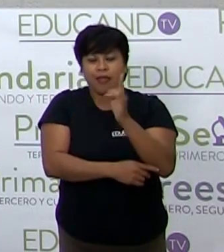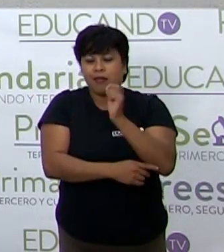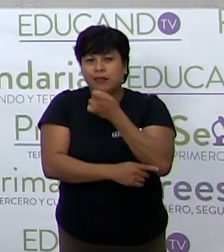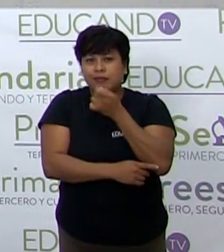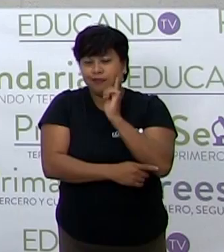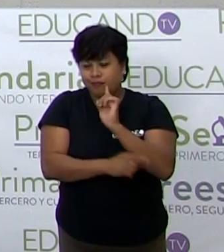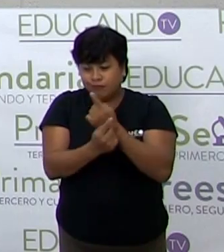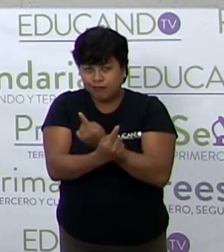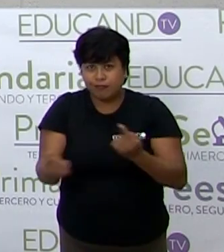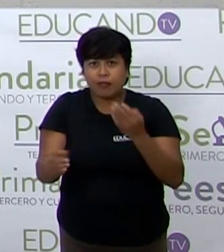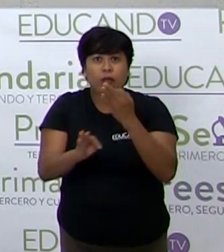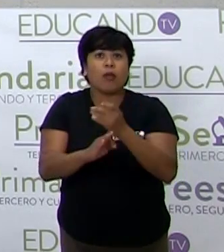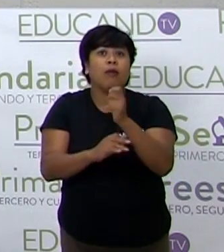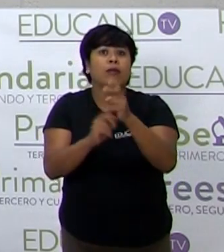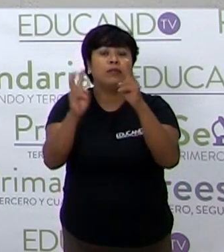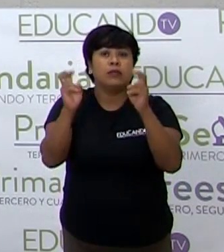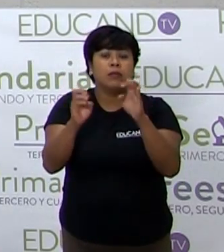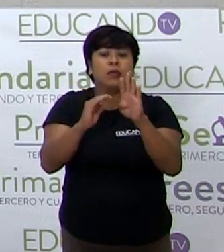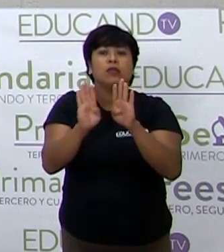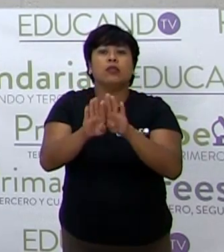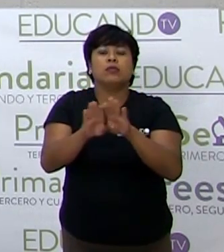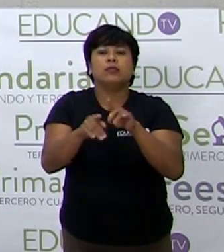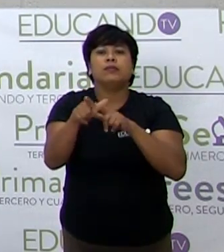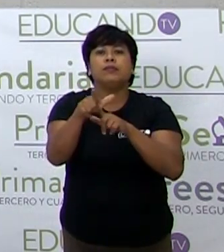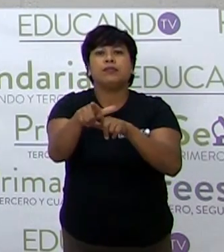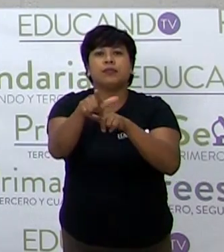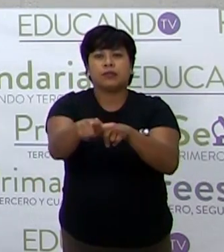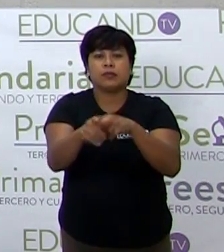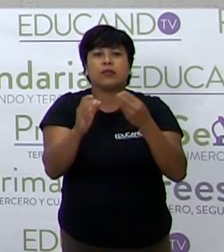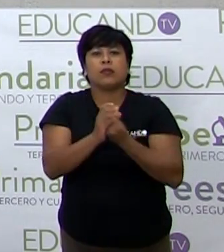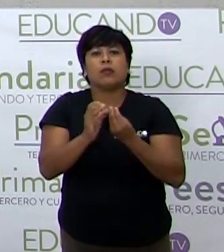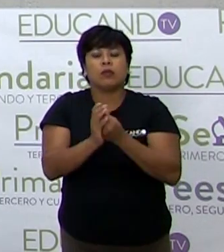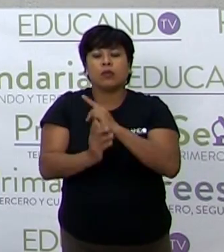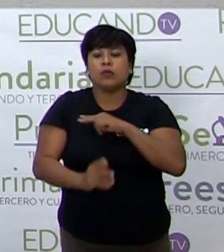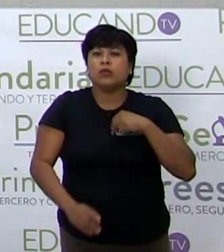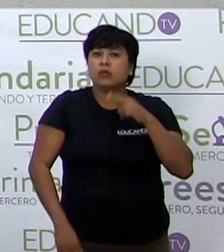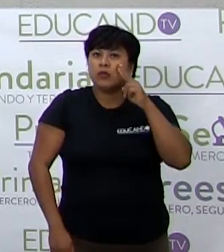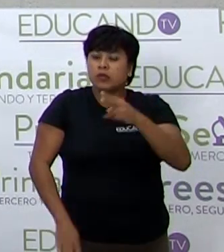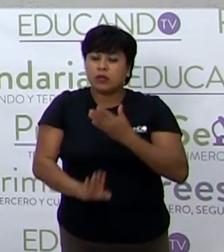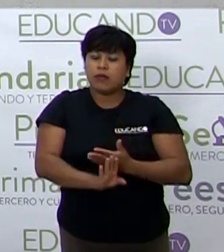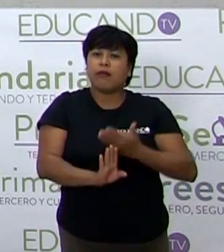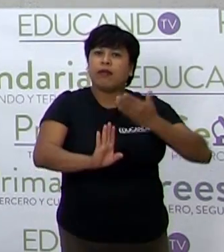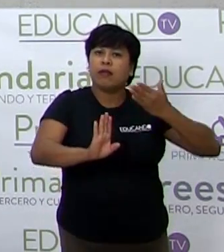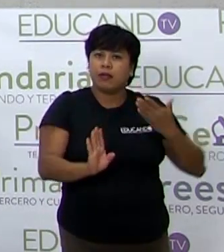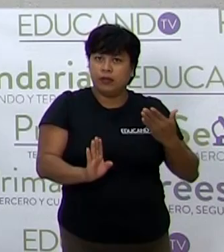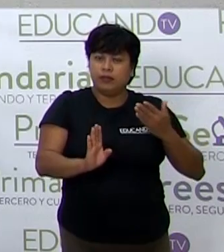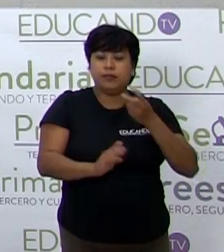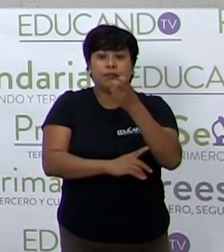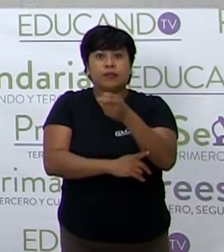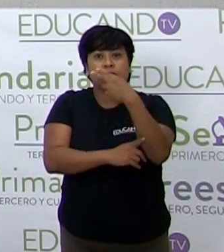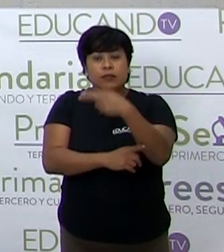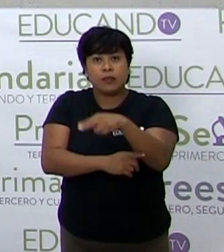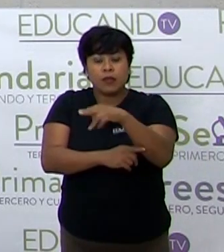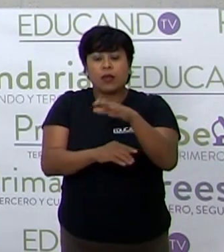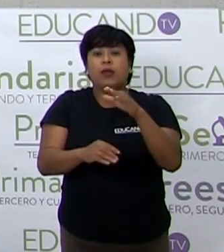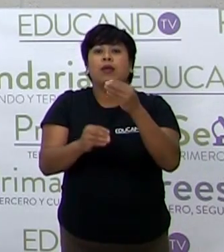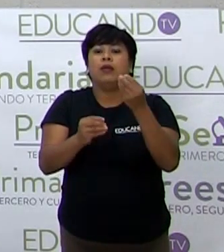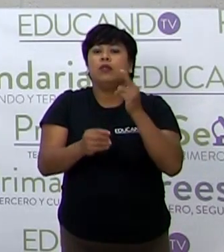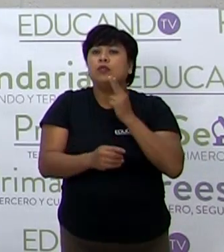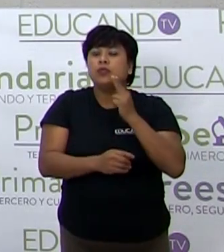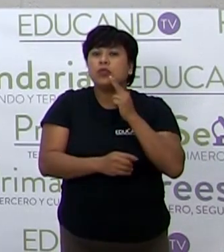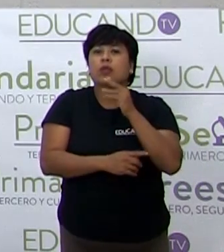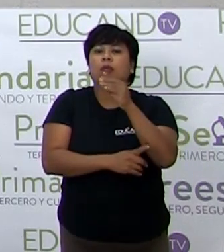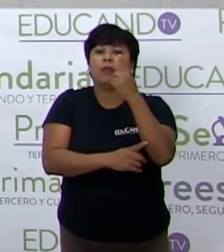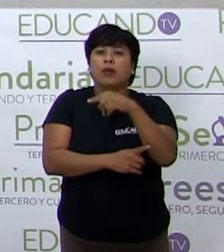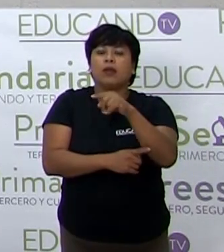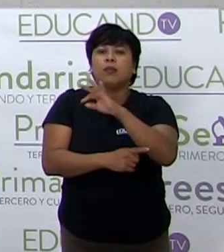niñas, el tema de hoy es una continuación de una sesión que estuvimos viendo anteriormente y se llama Construcción y uso de una